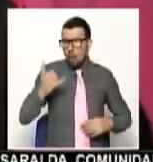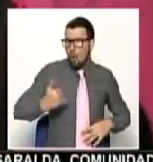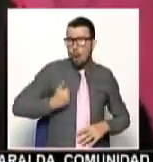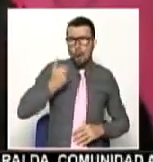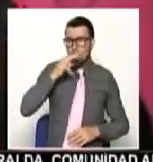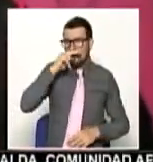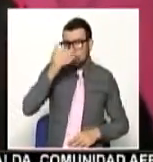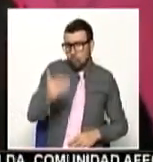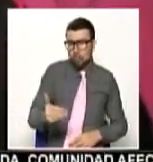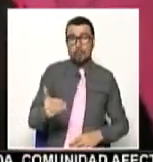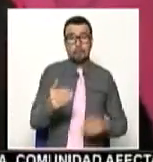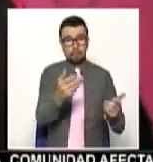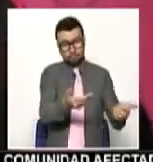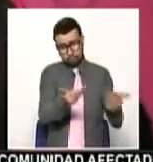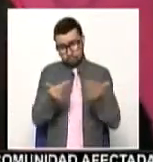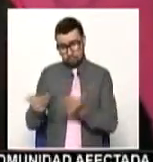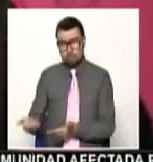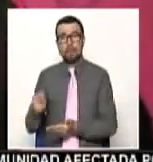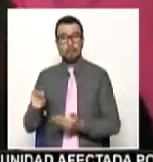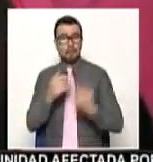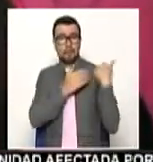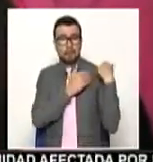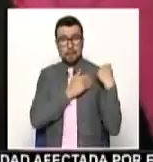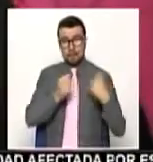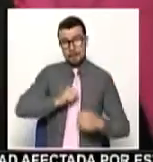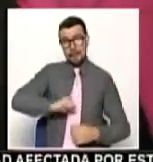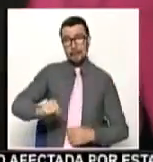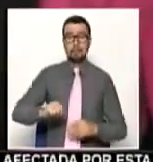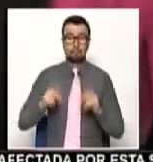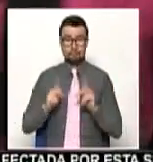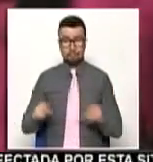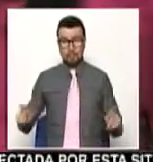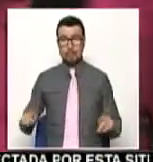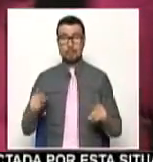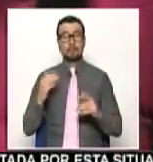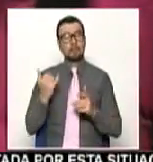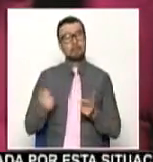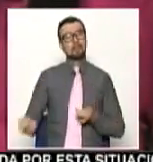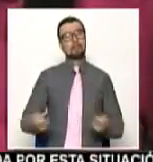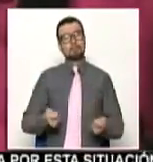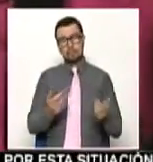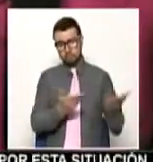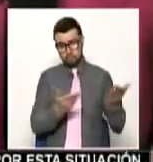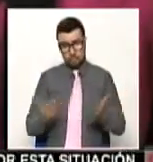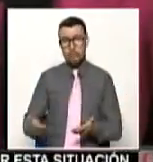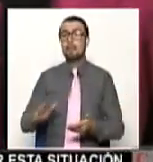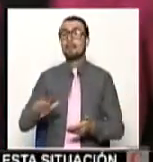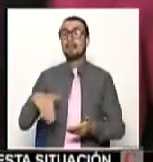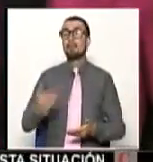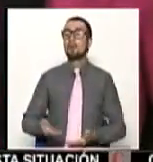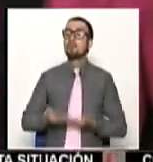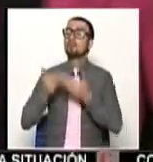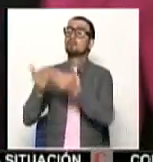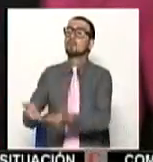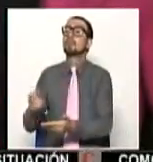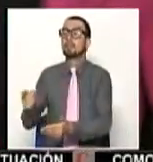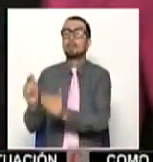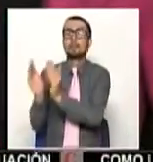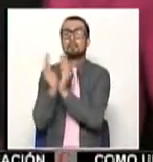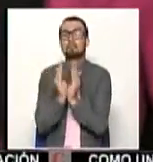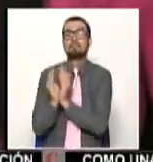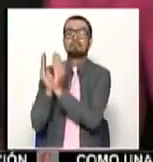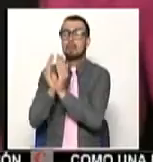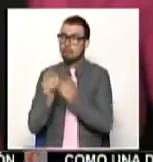la encargada de derechos humanos desde la presidencia, la alta consejera, de ahí pasa a bienestar familiar y en lo que tiene que